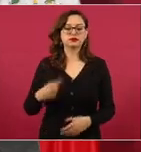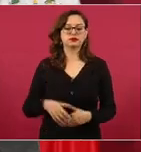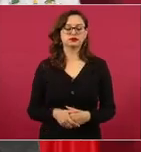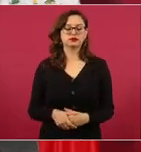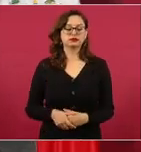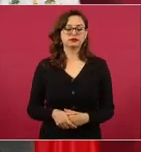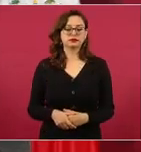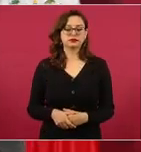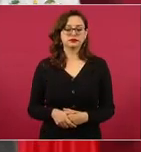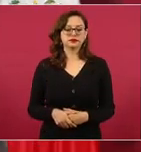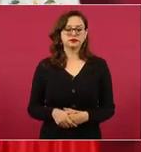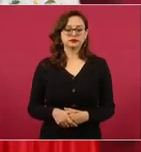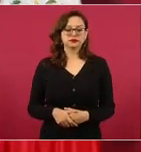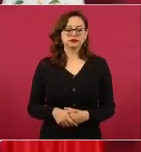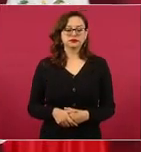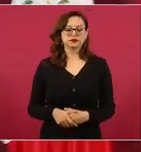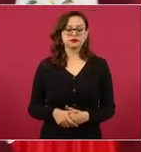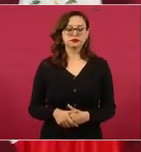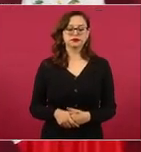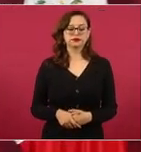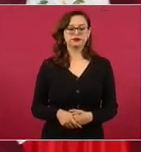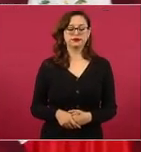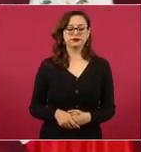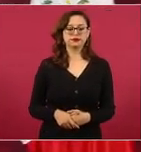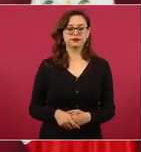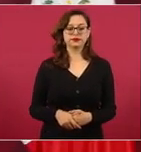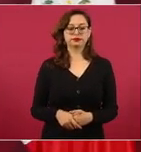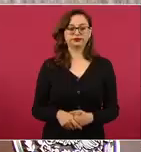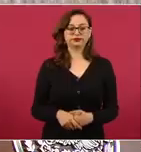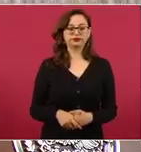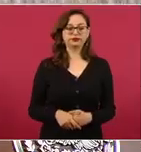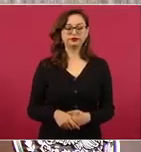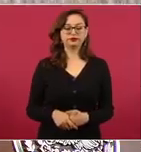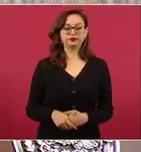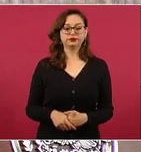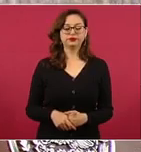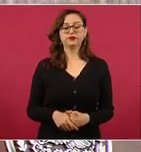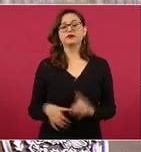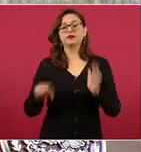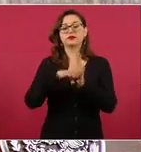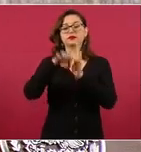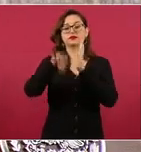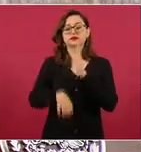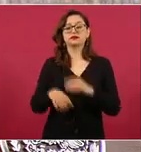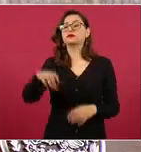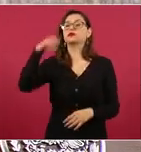Hay la democracia indígena de Oaxaca,